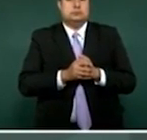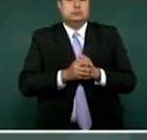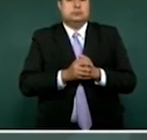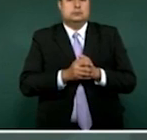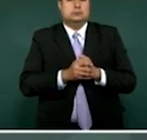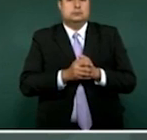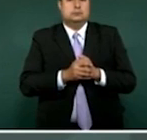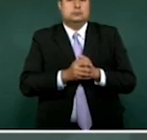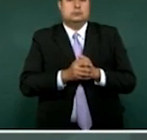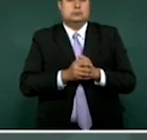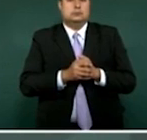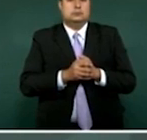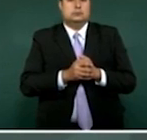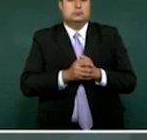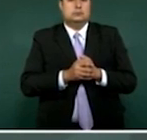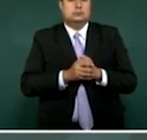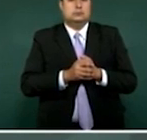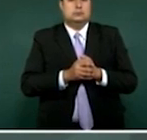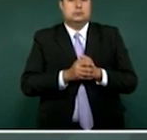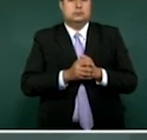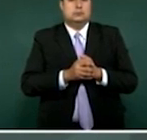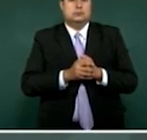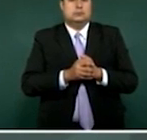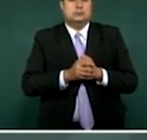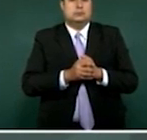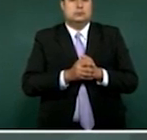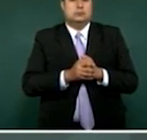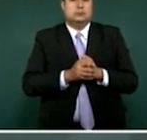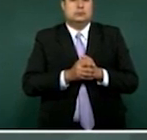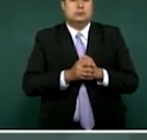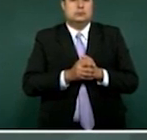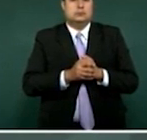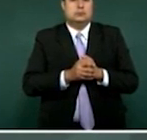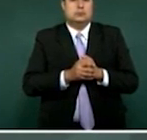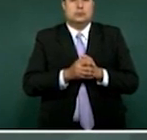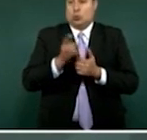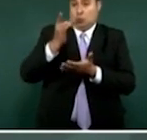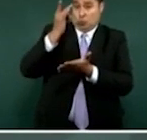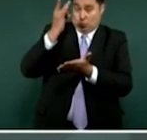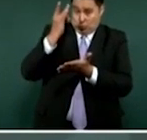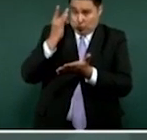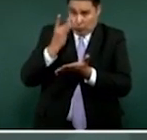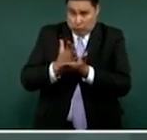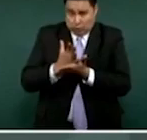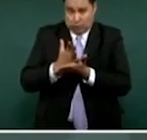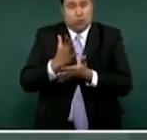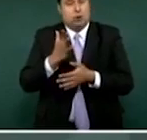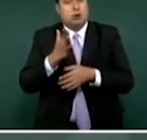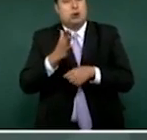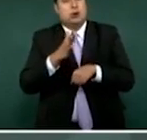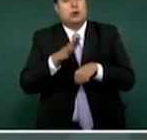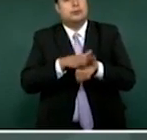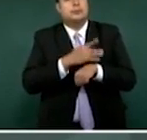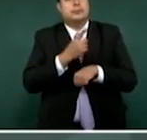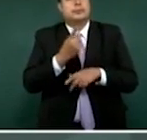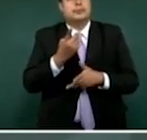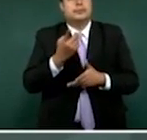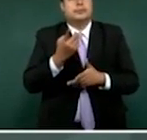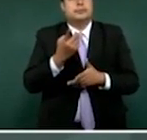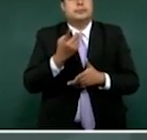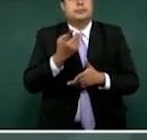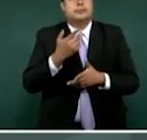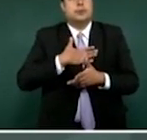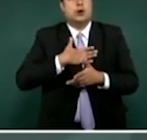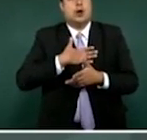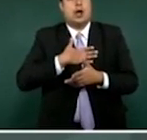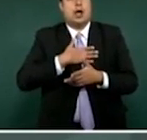por la explotación, por la acumulación de